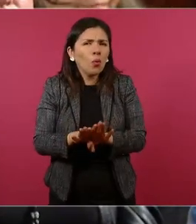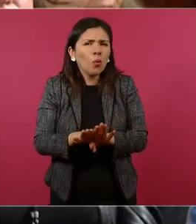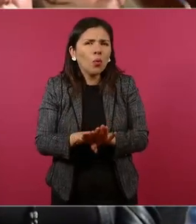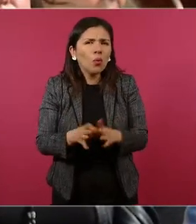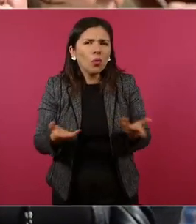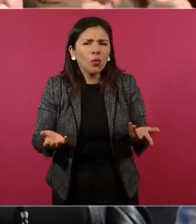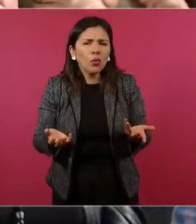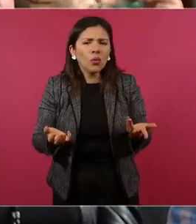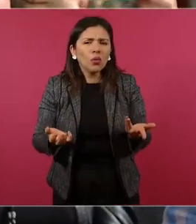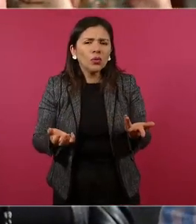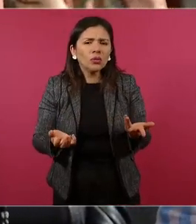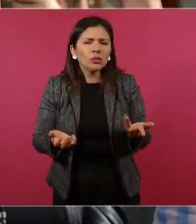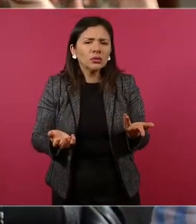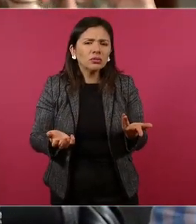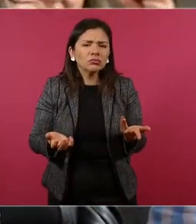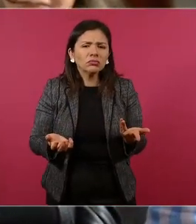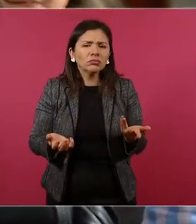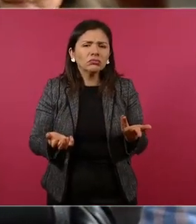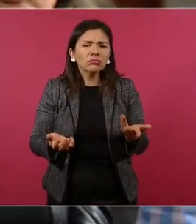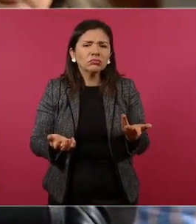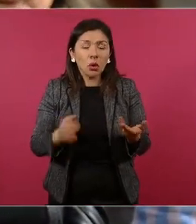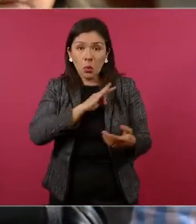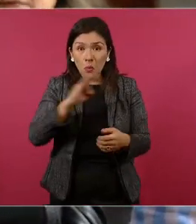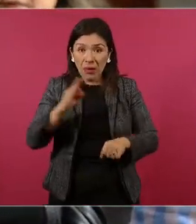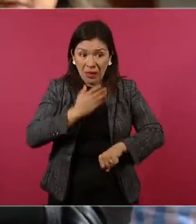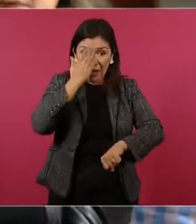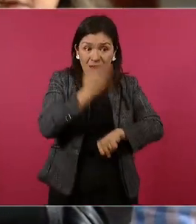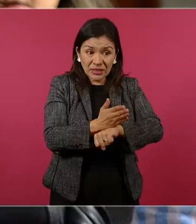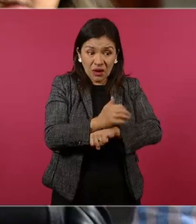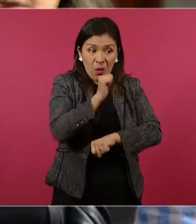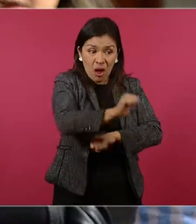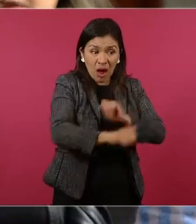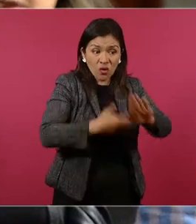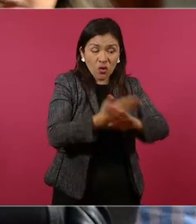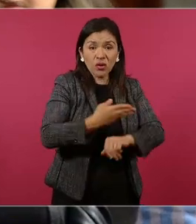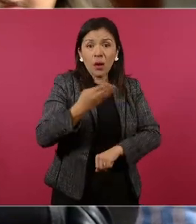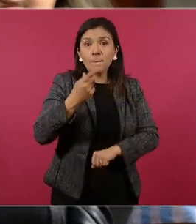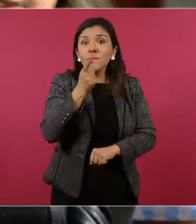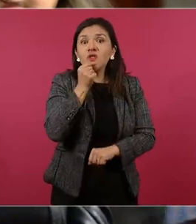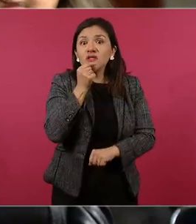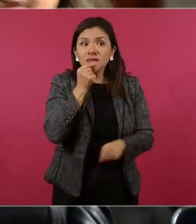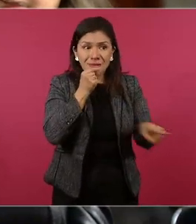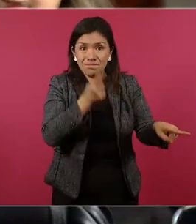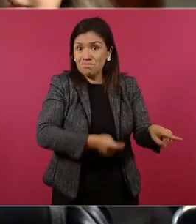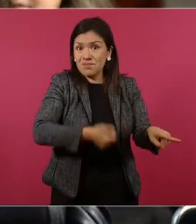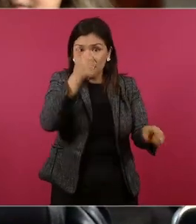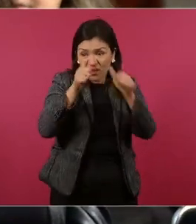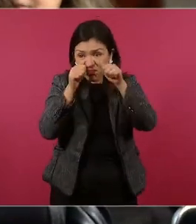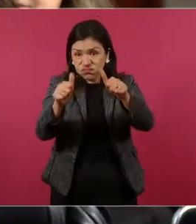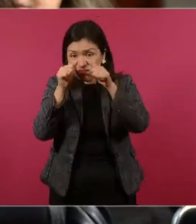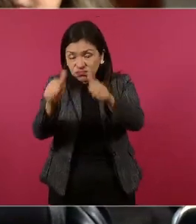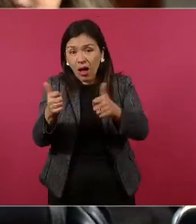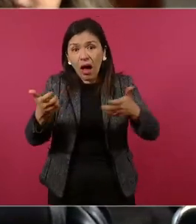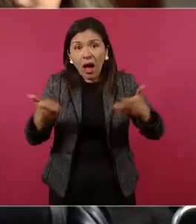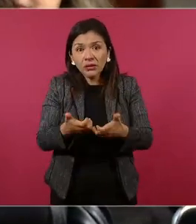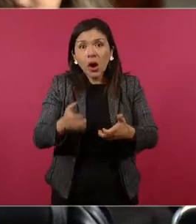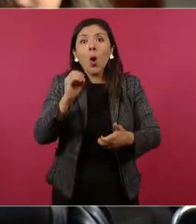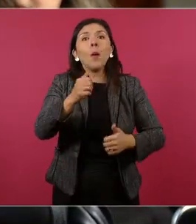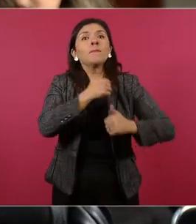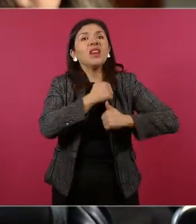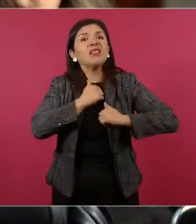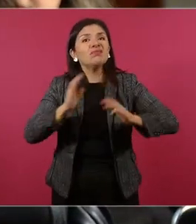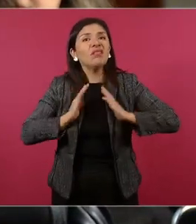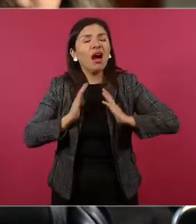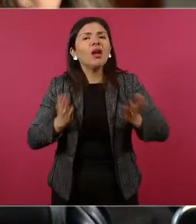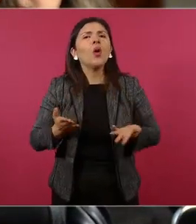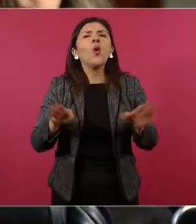sea cómo cómo cómo va a sancionar a la policía que es el primer respondiente Cómo va al militar